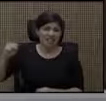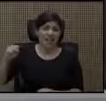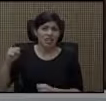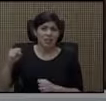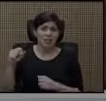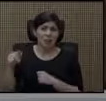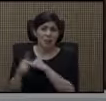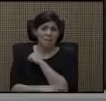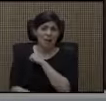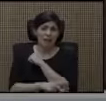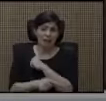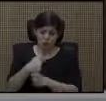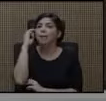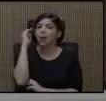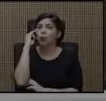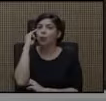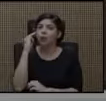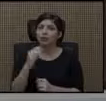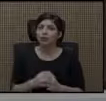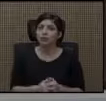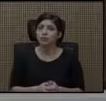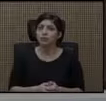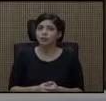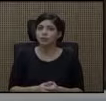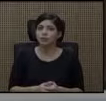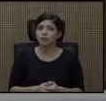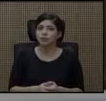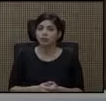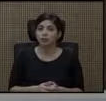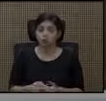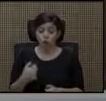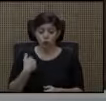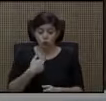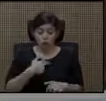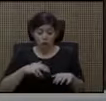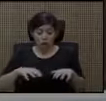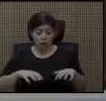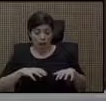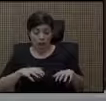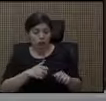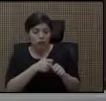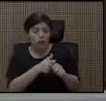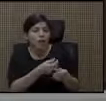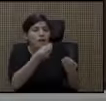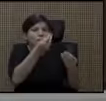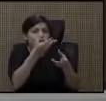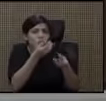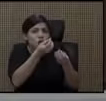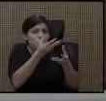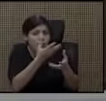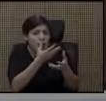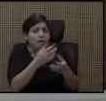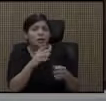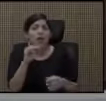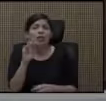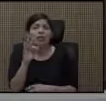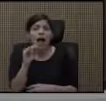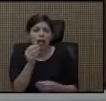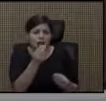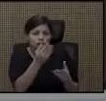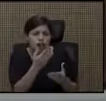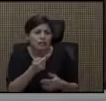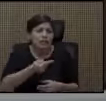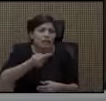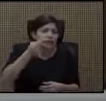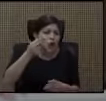que juré si pasamos nuestra acción en información rigurosa datos historia y